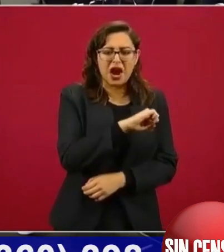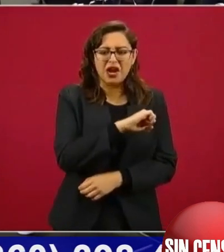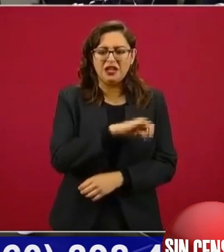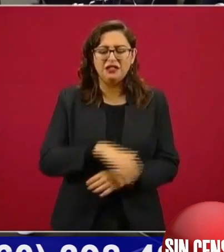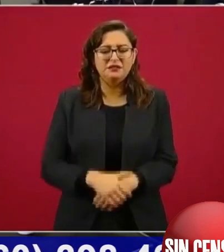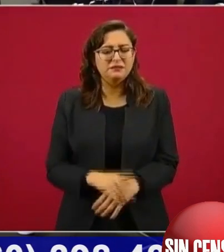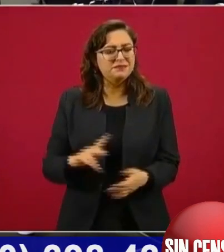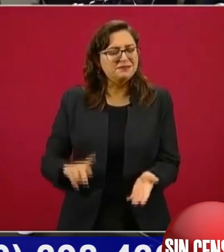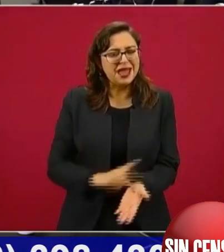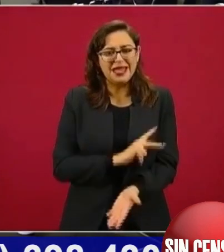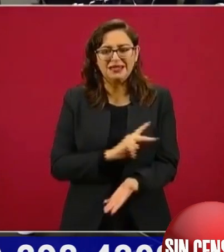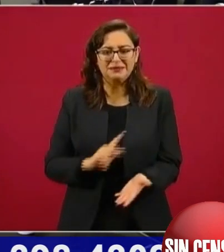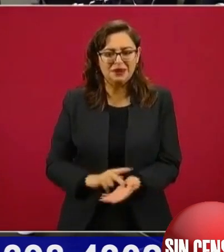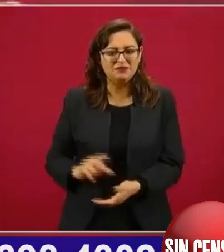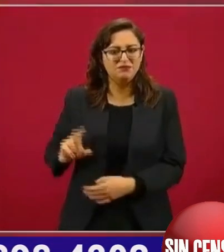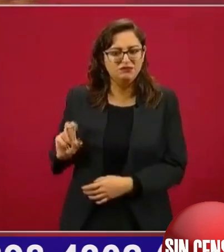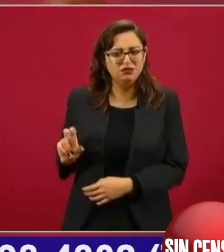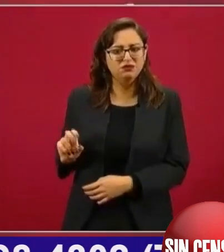porque